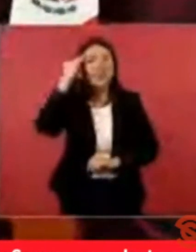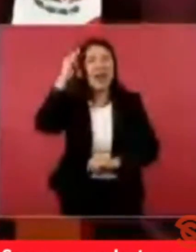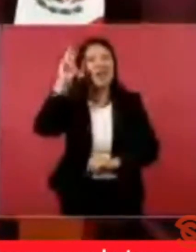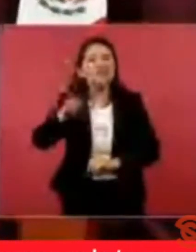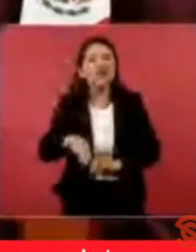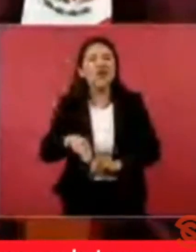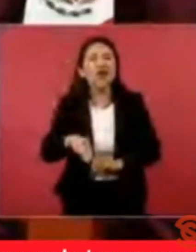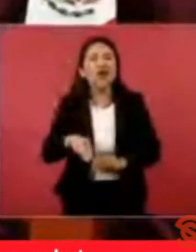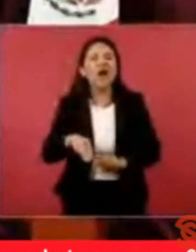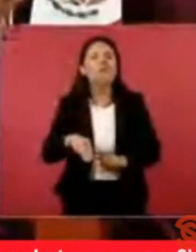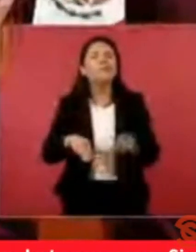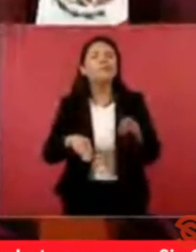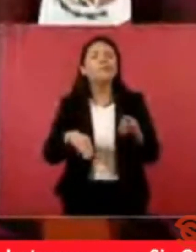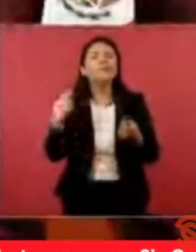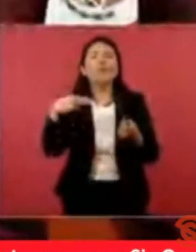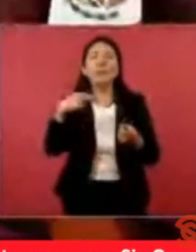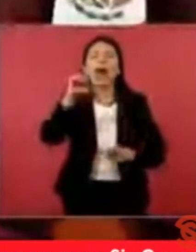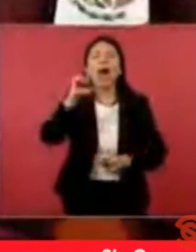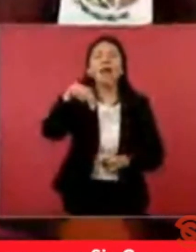Anabel,